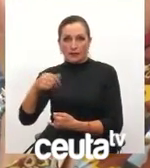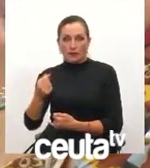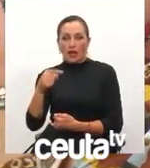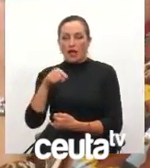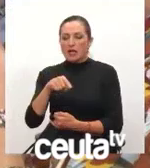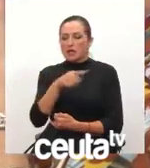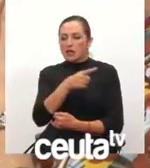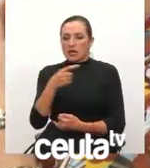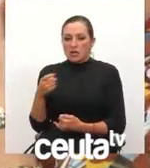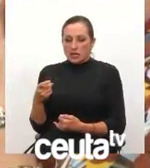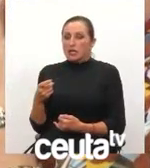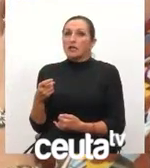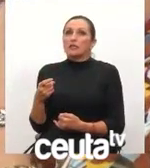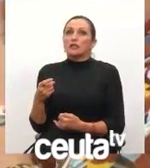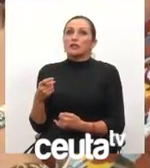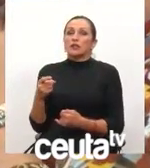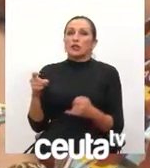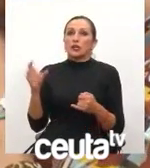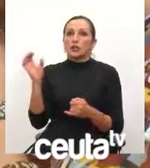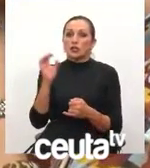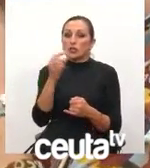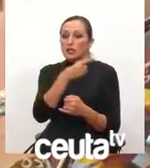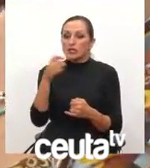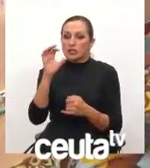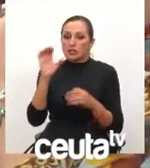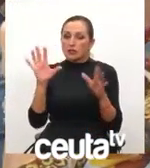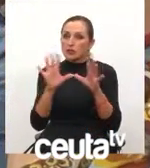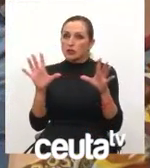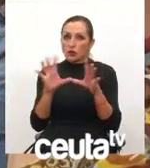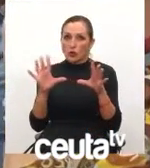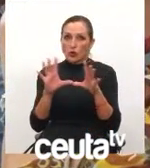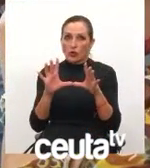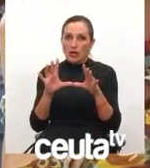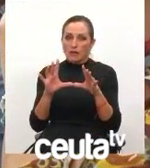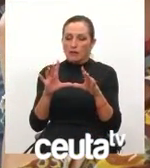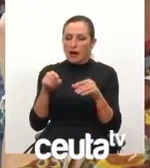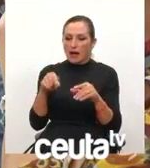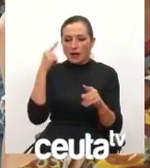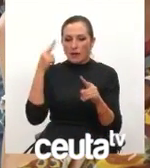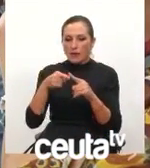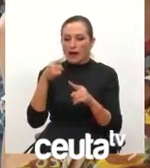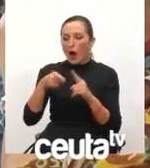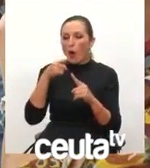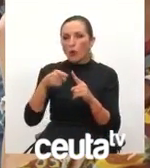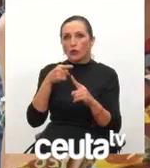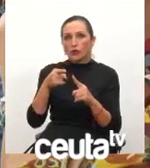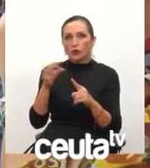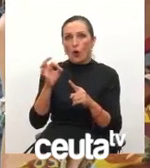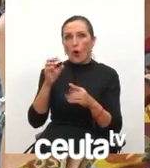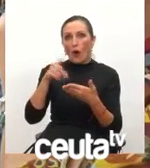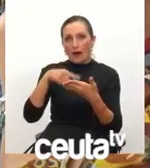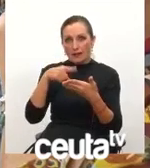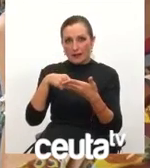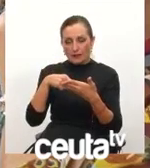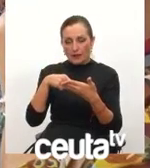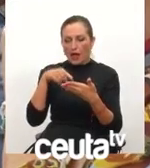para la venta y otros 110 para el uso público en rotación, para el alquiler. Este proyecto quedó incluido, pese a haberlo